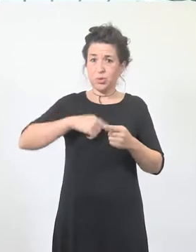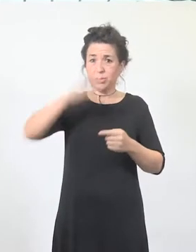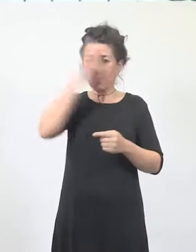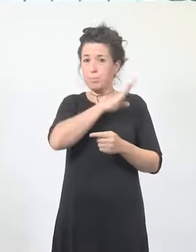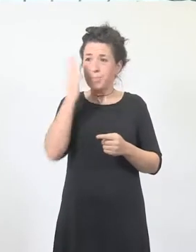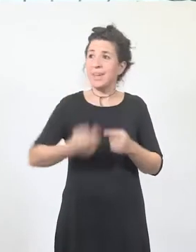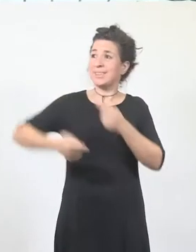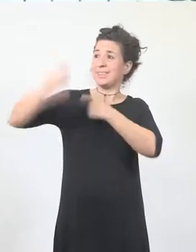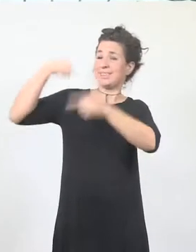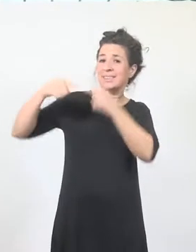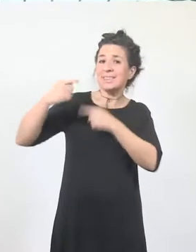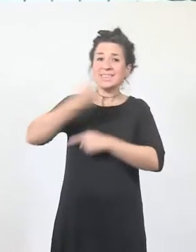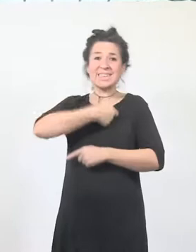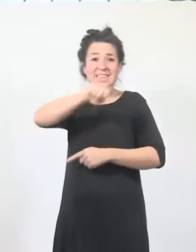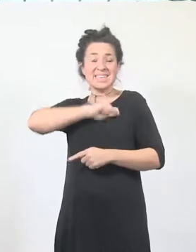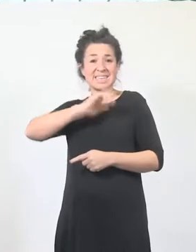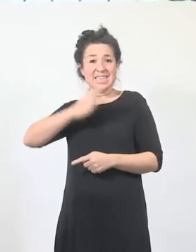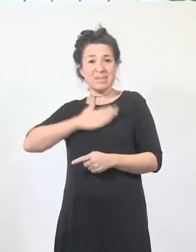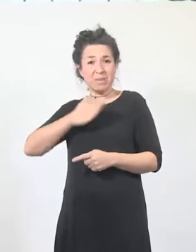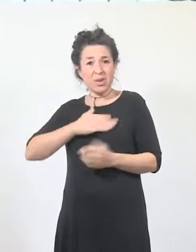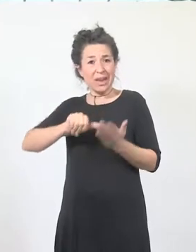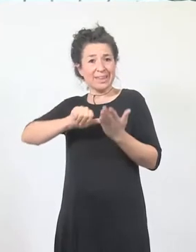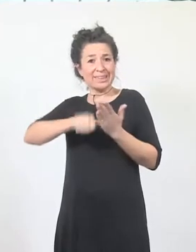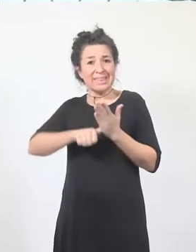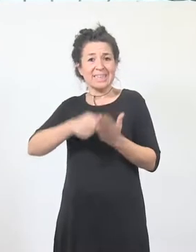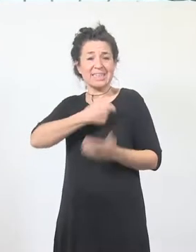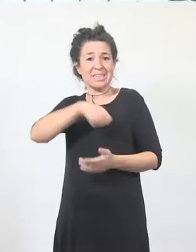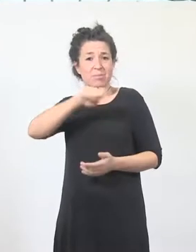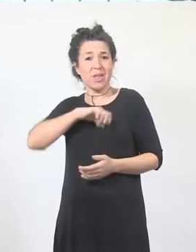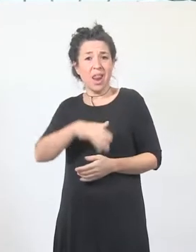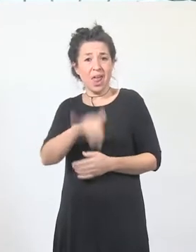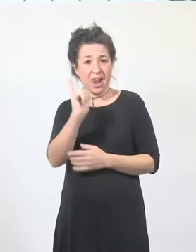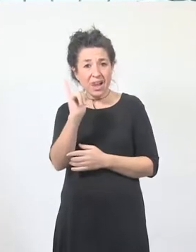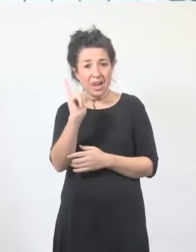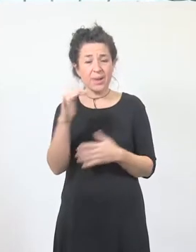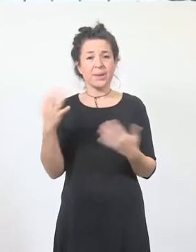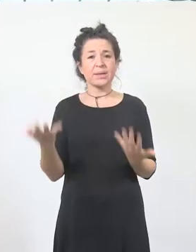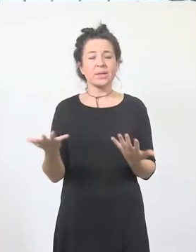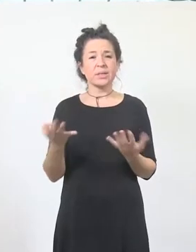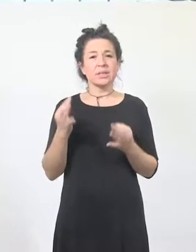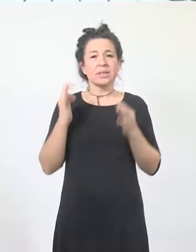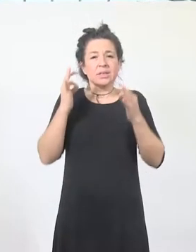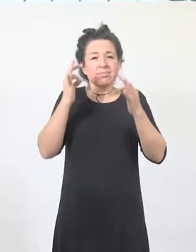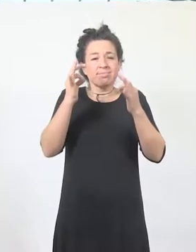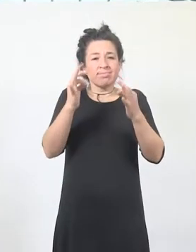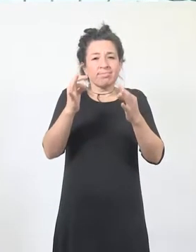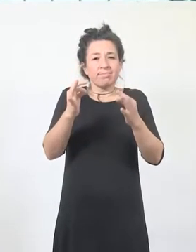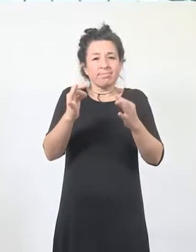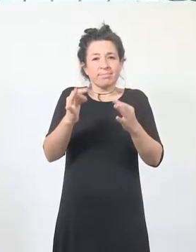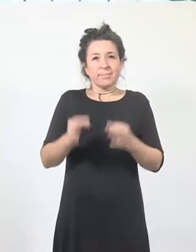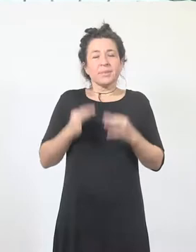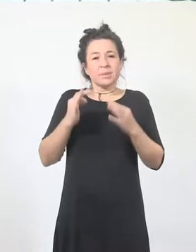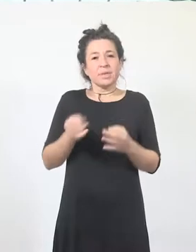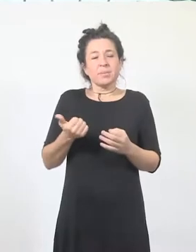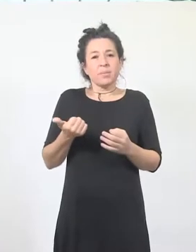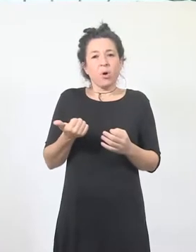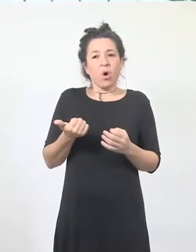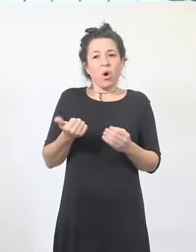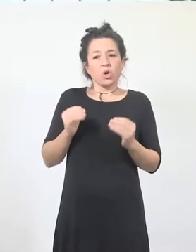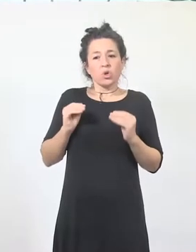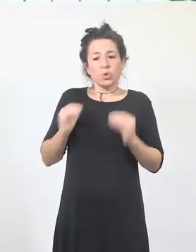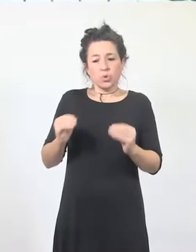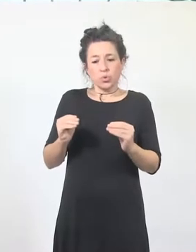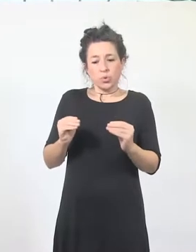son españoles de origen, tienen documentación española. Y siempre pues, esa parte de